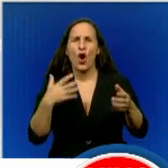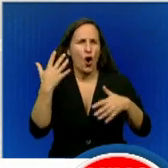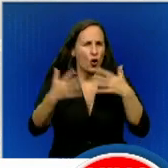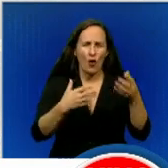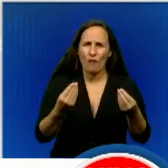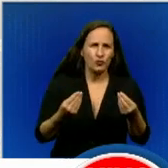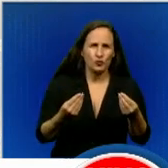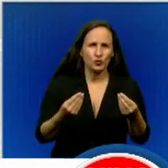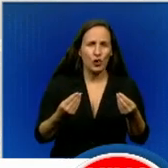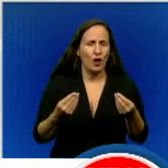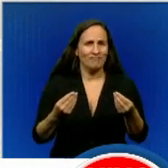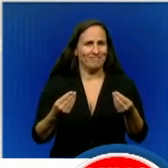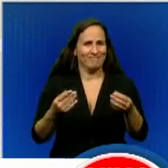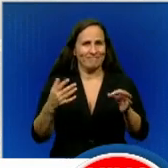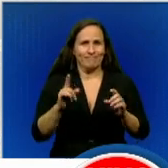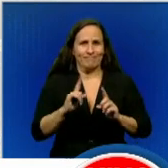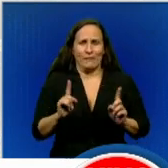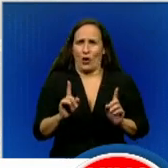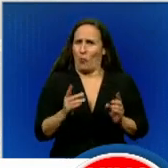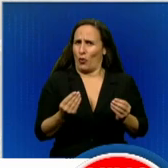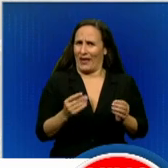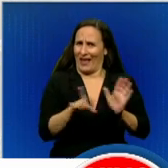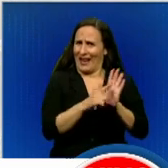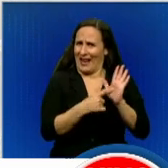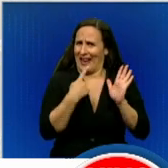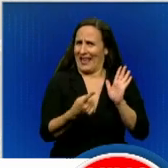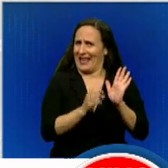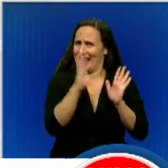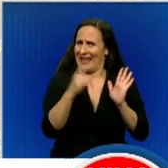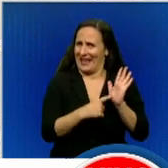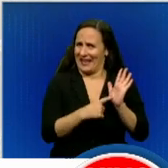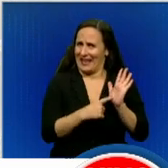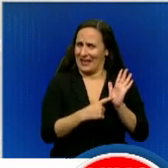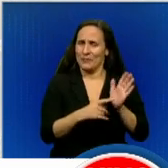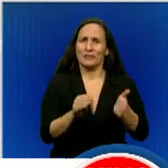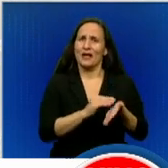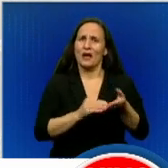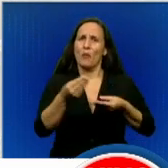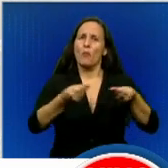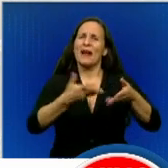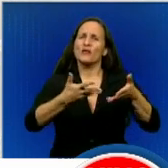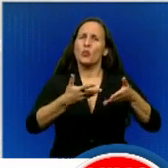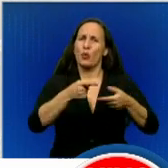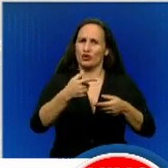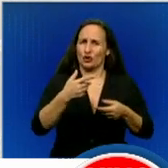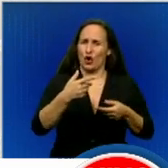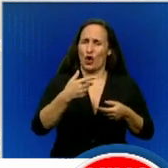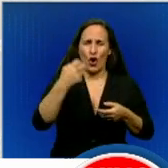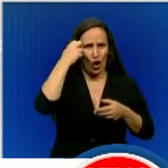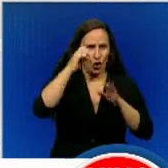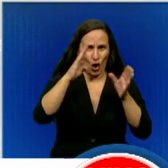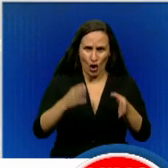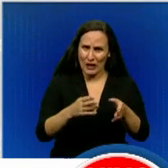debiera haber ninguna porque la ley lo marca así porque la oficina del presupuesto del congreso en su informe ha